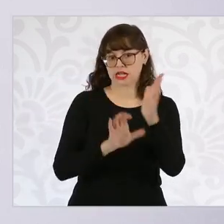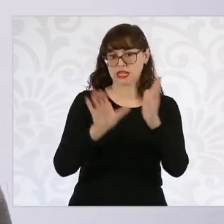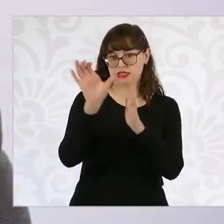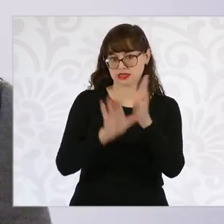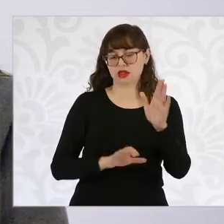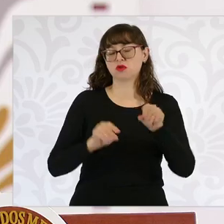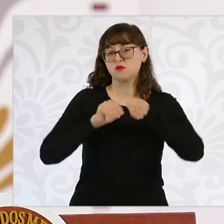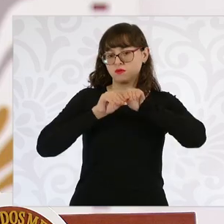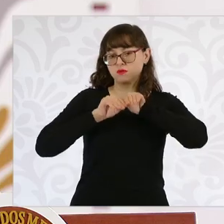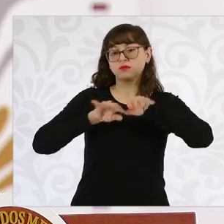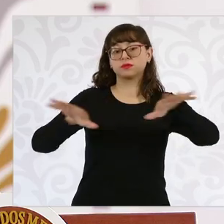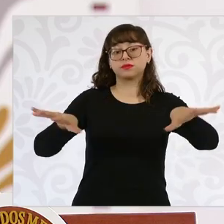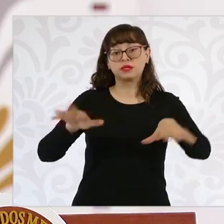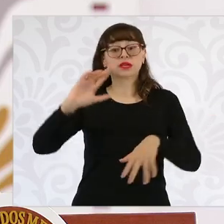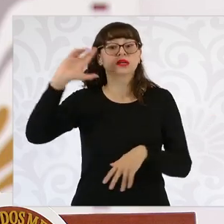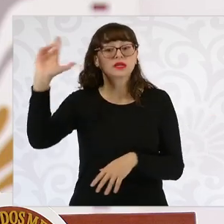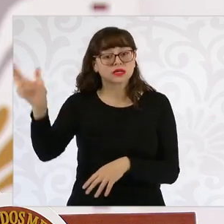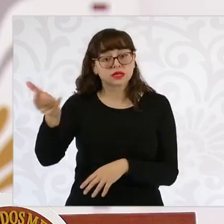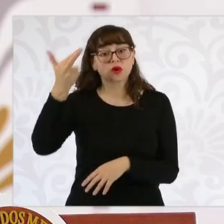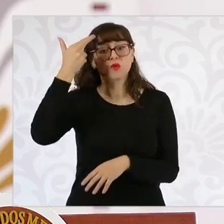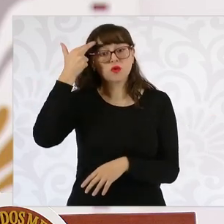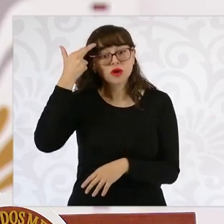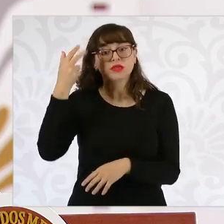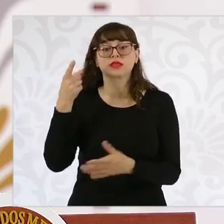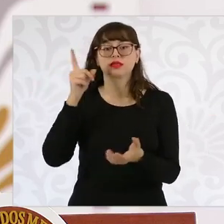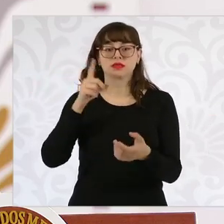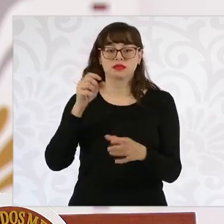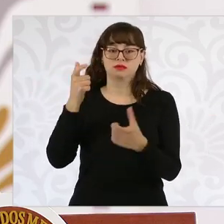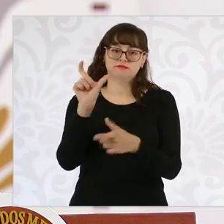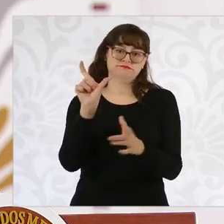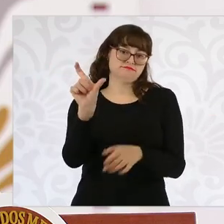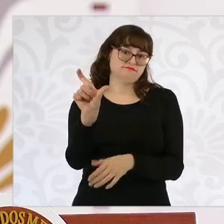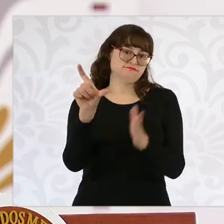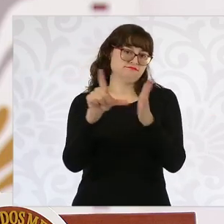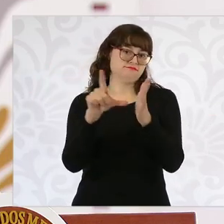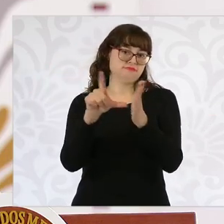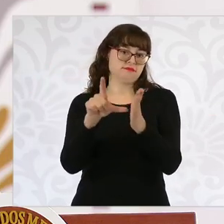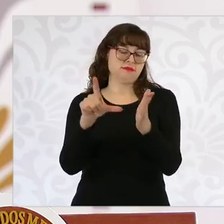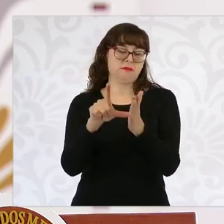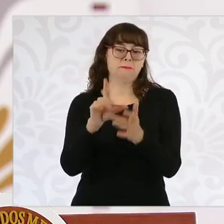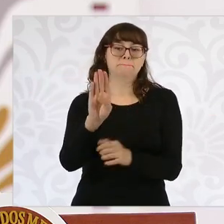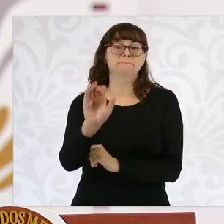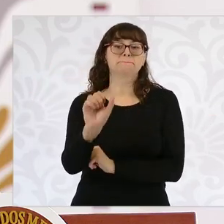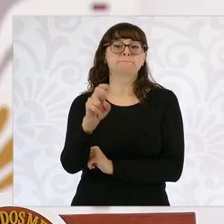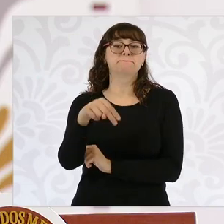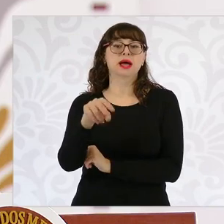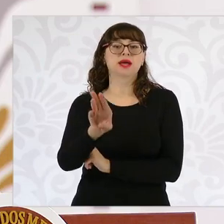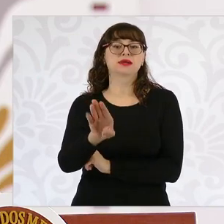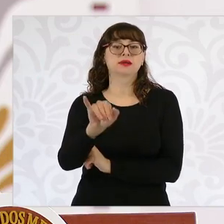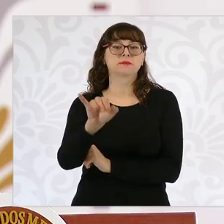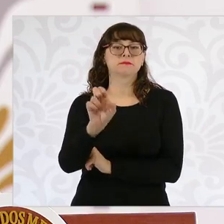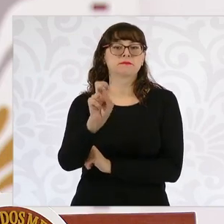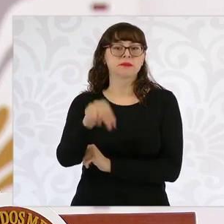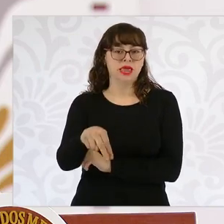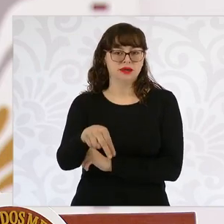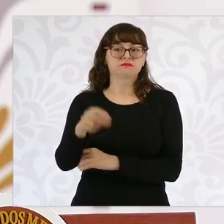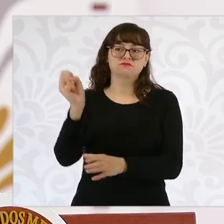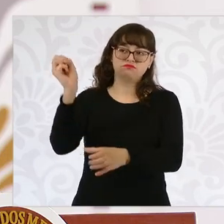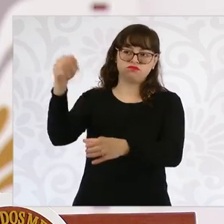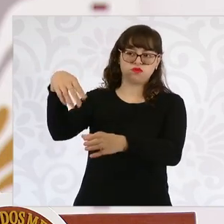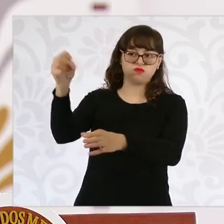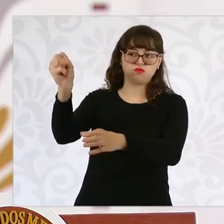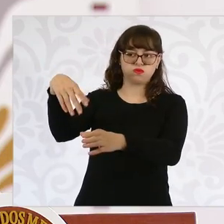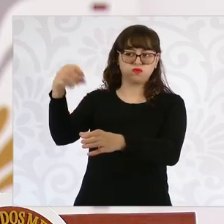programas se hace a través del Banco del Bienestar con su tarjeta que ya tienen los adultos mayores,